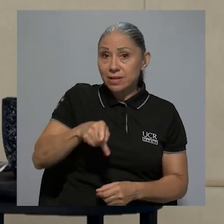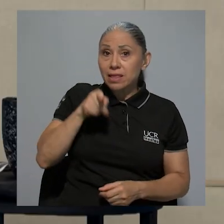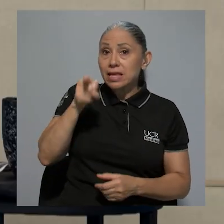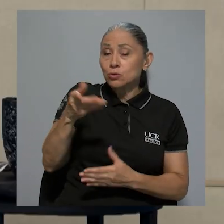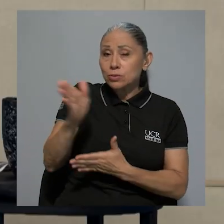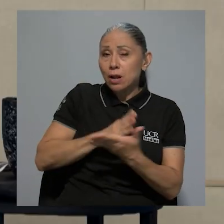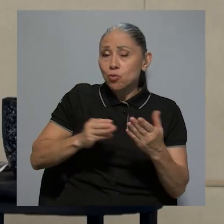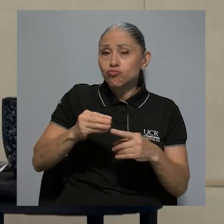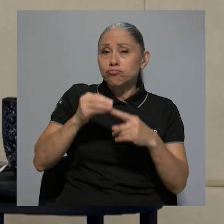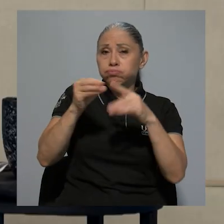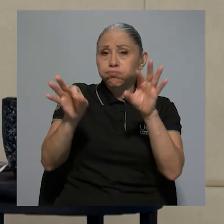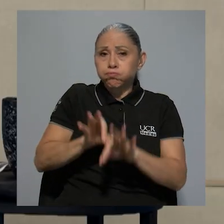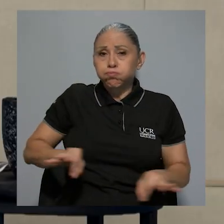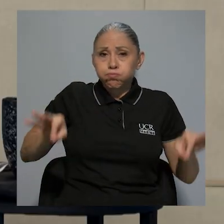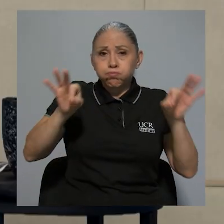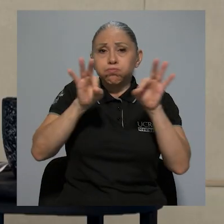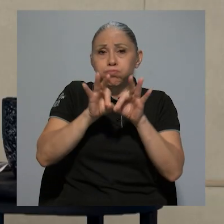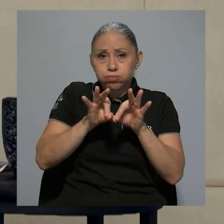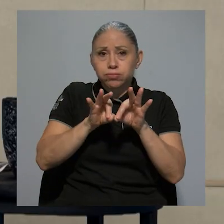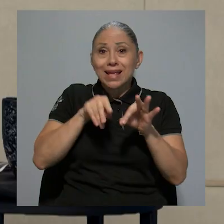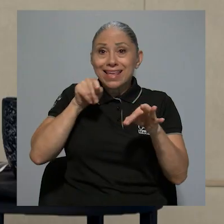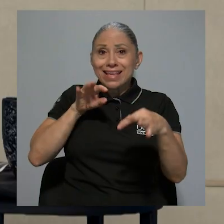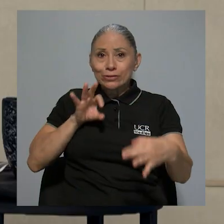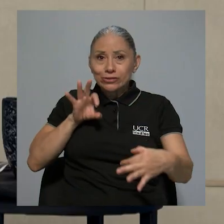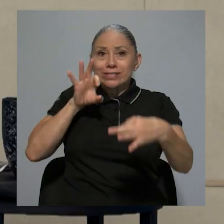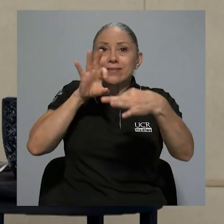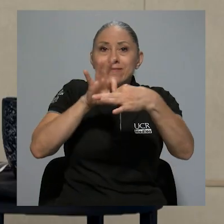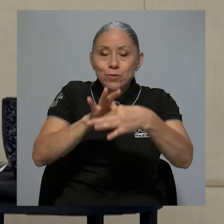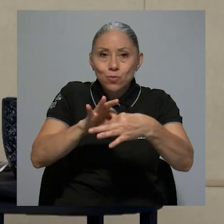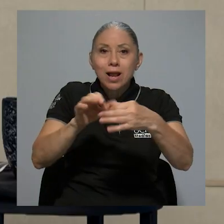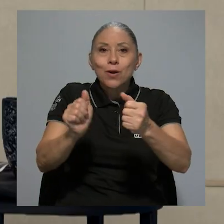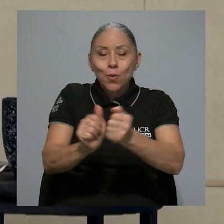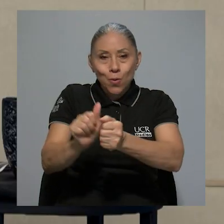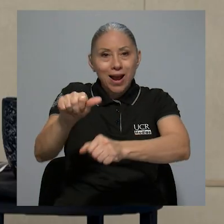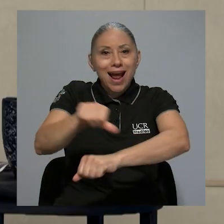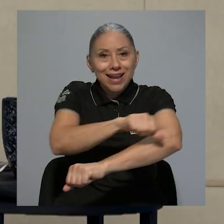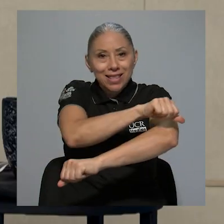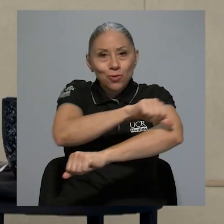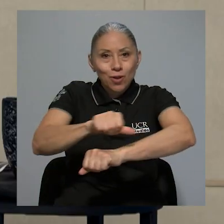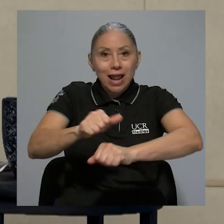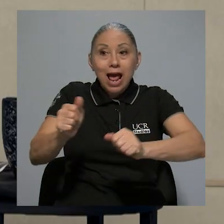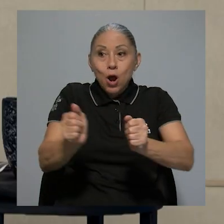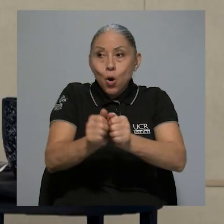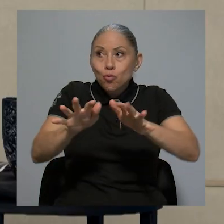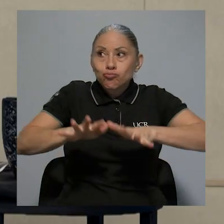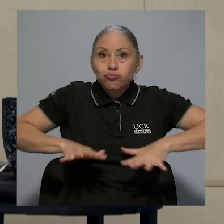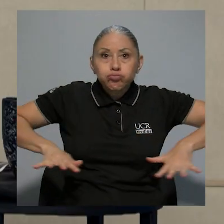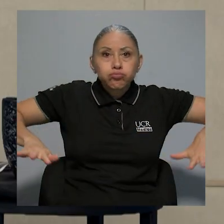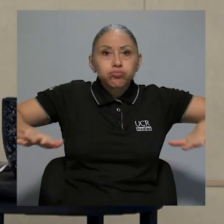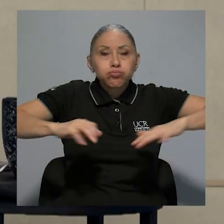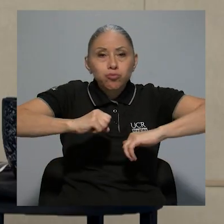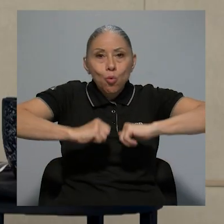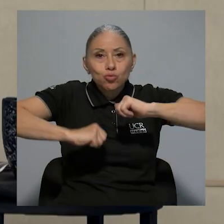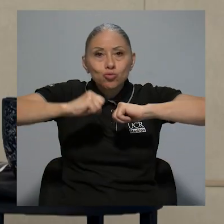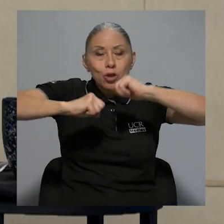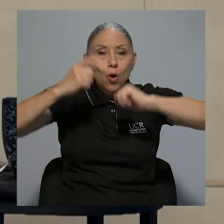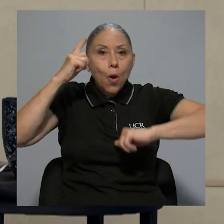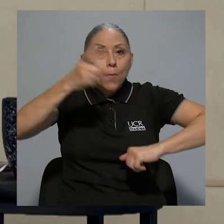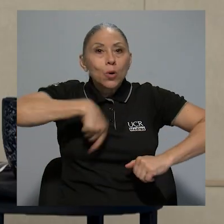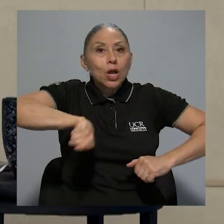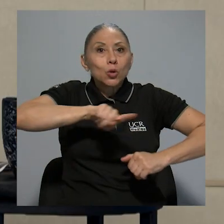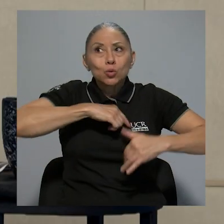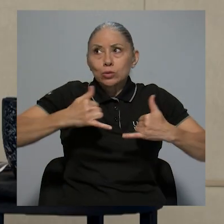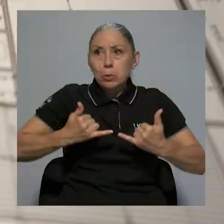una de las partes más importantes y por lo cual esto se vincula a la arquitectura, ¿verdad? Y al espacio construido, porque estamos